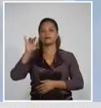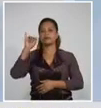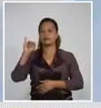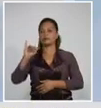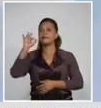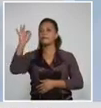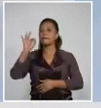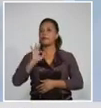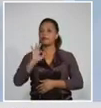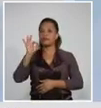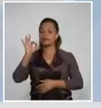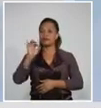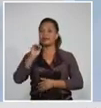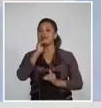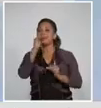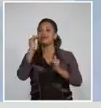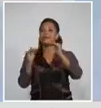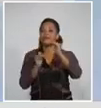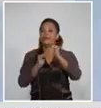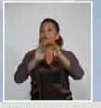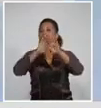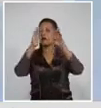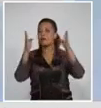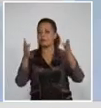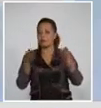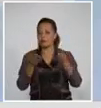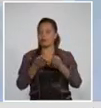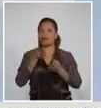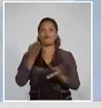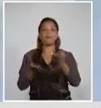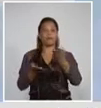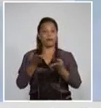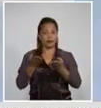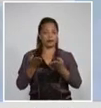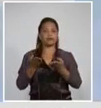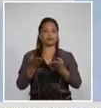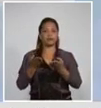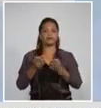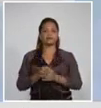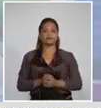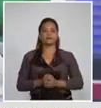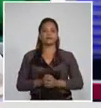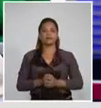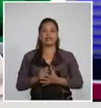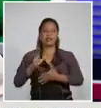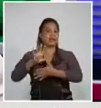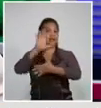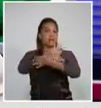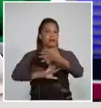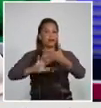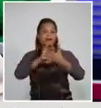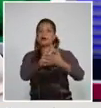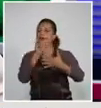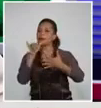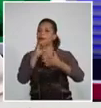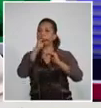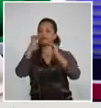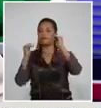0,56%, inferior al mundo, que hoy es de 2,19, y a las Américas, que se mantiene igual